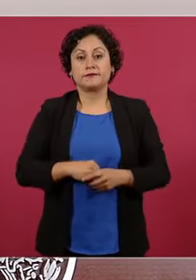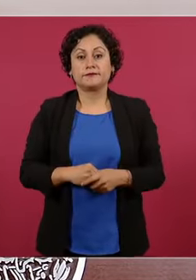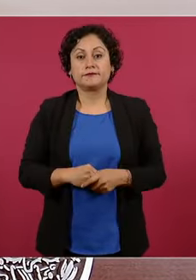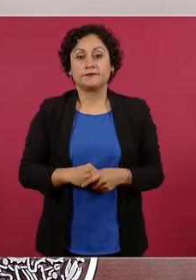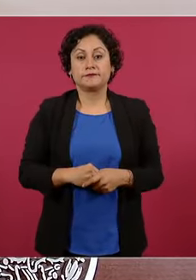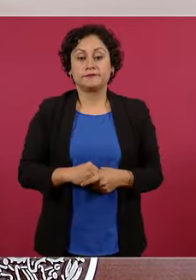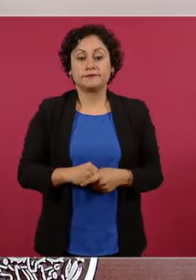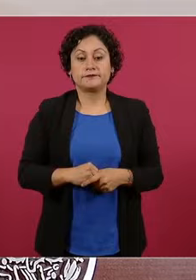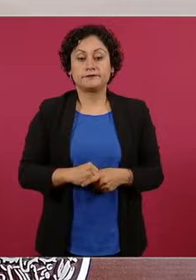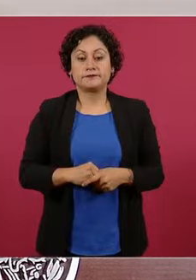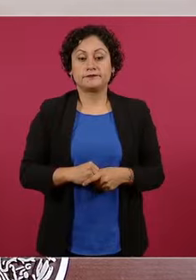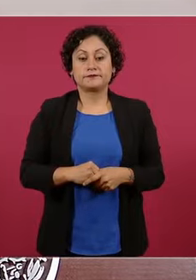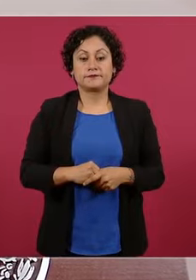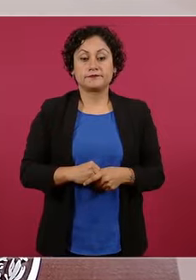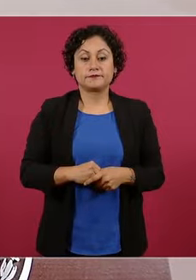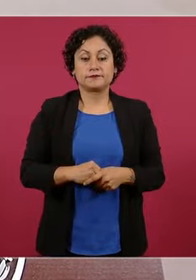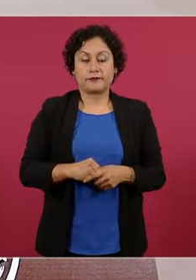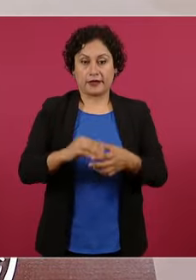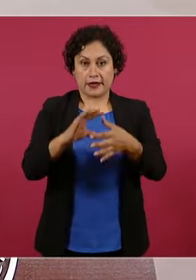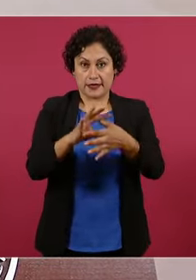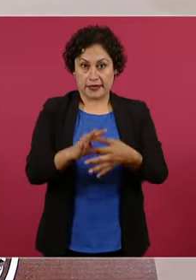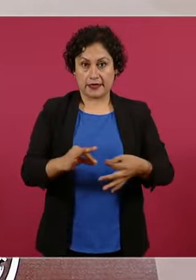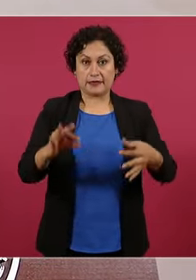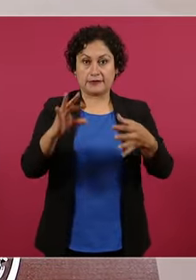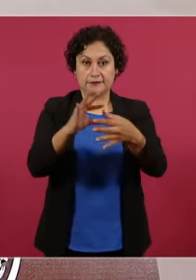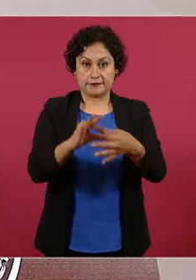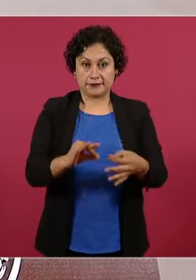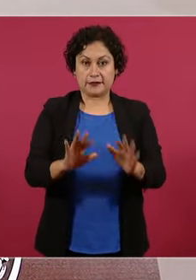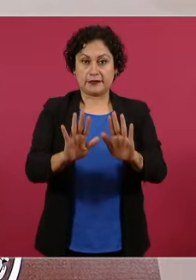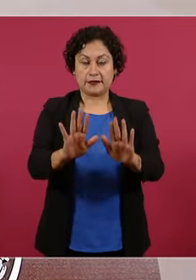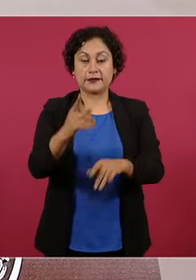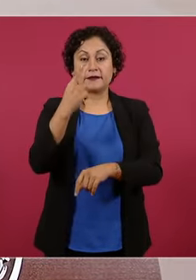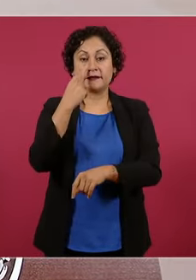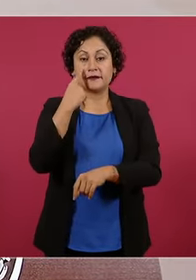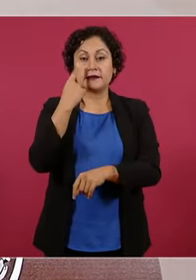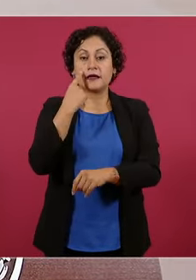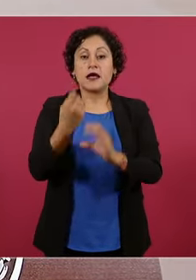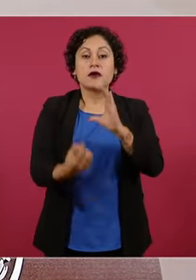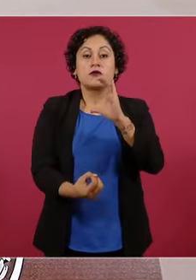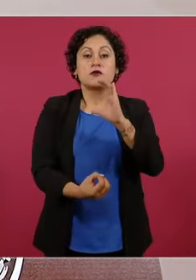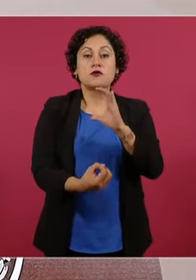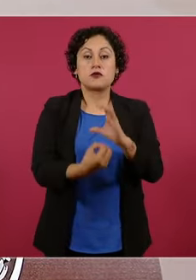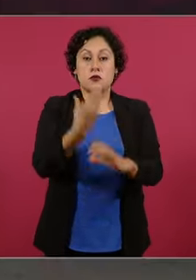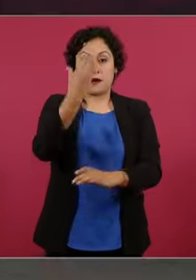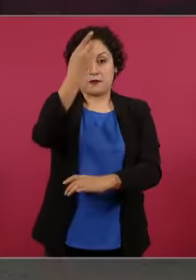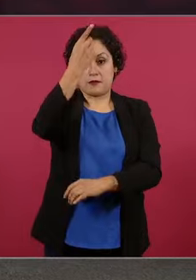que ya hay una nueva directora del ISSSTE,